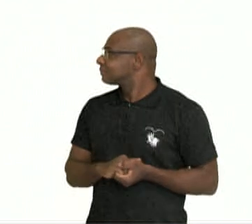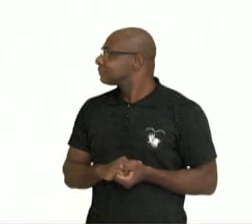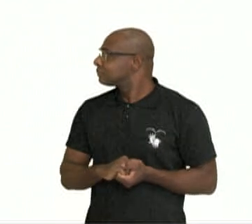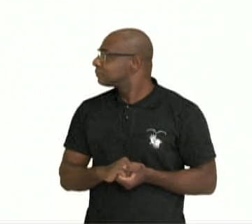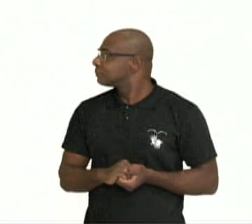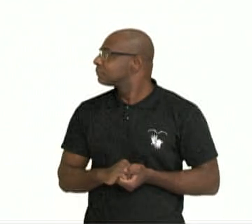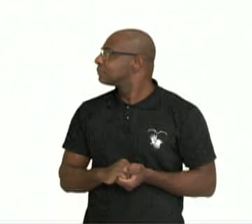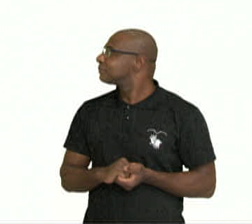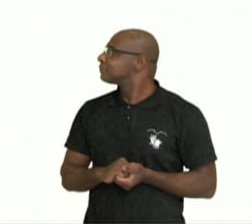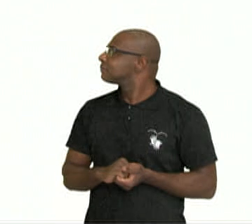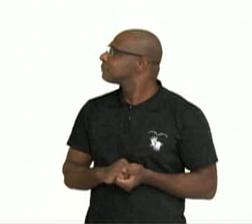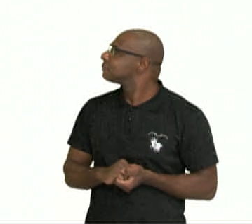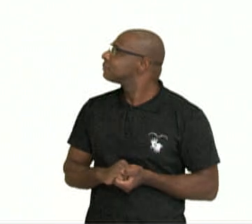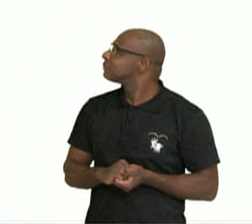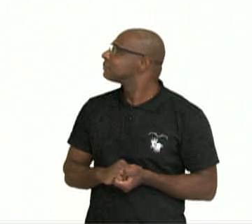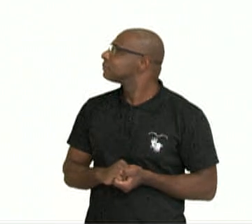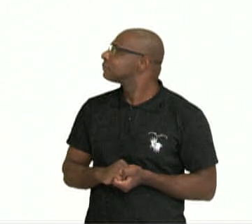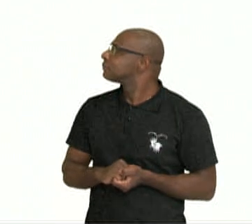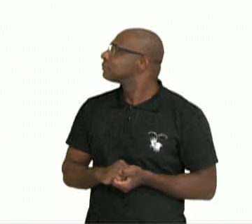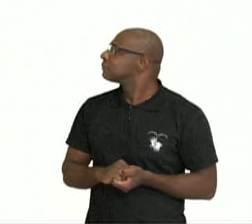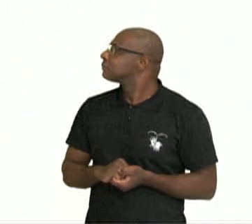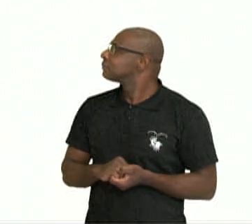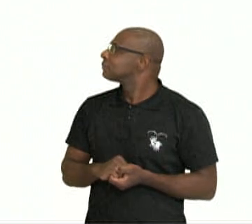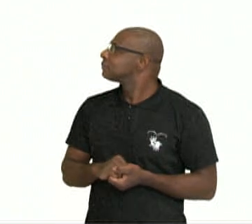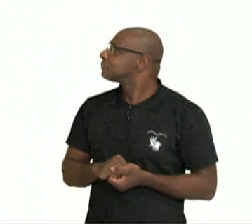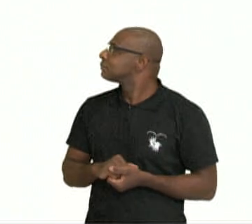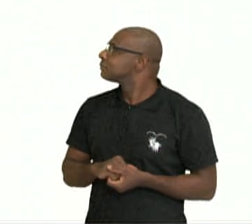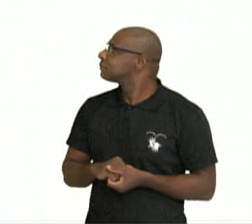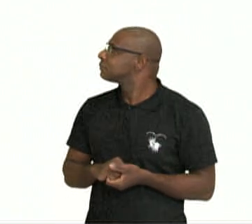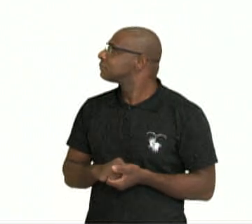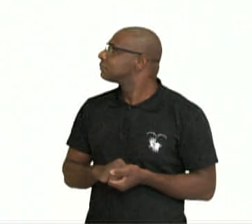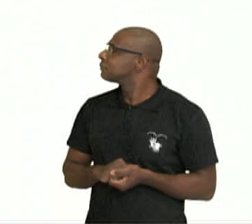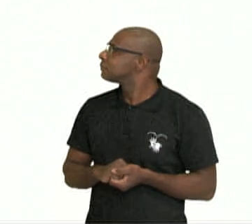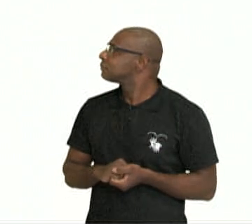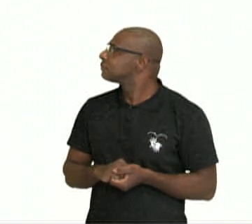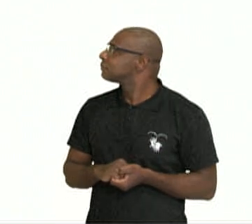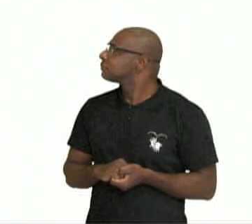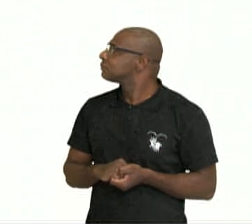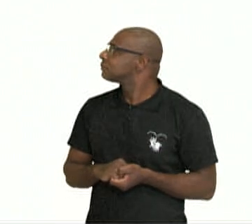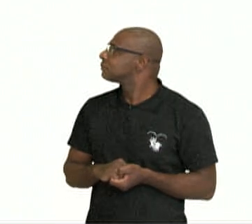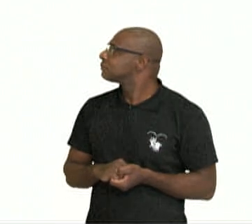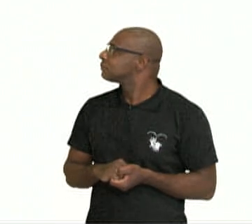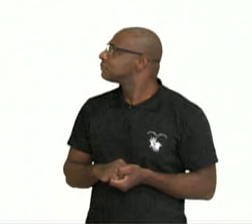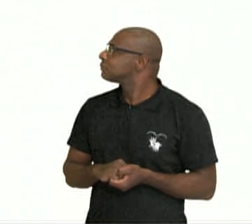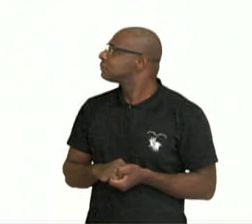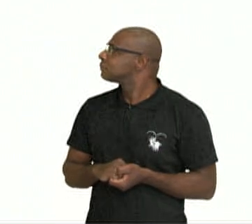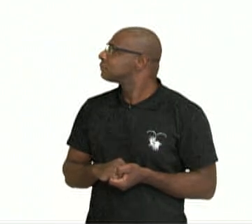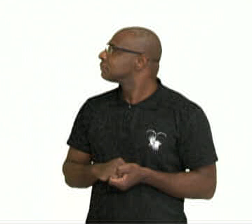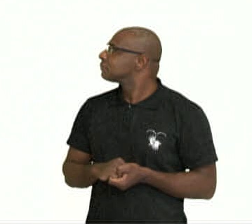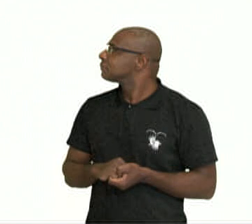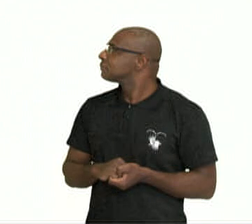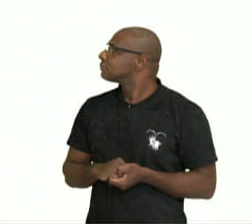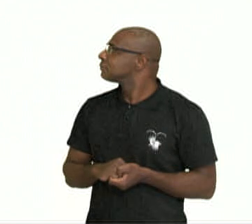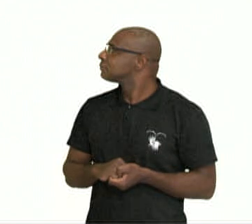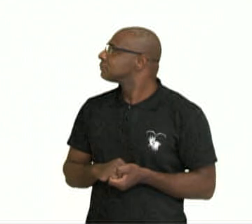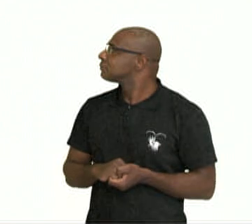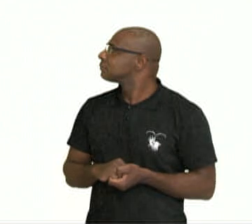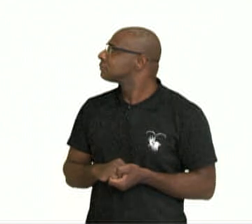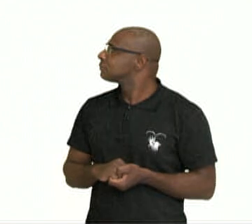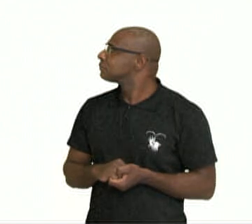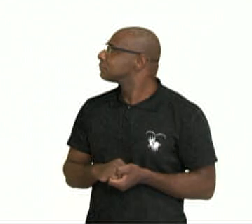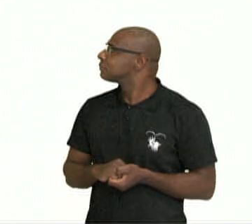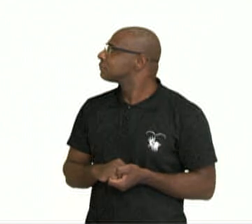un impacto nocivo en la salud, sobre todo en las personas mayores, como cansancio, irritabilidad,